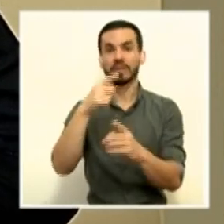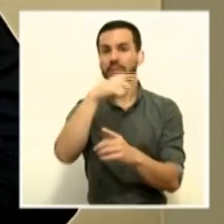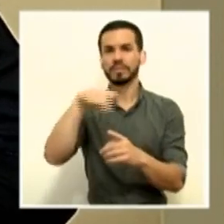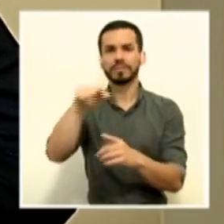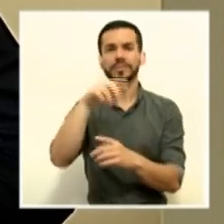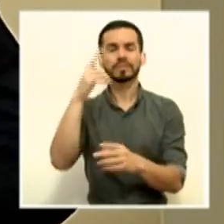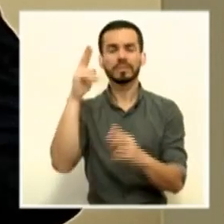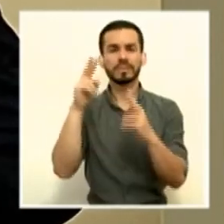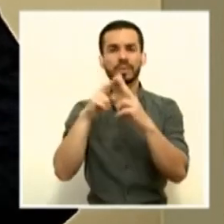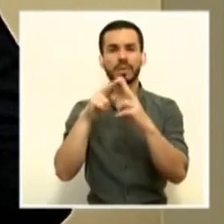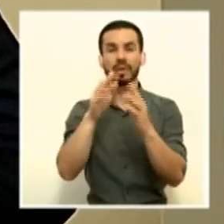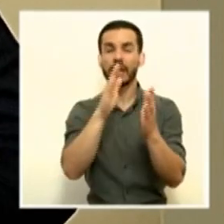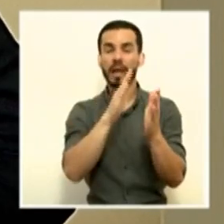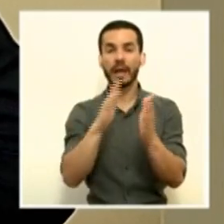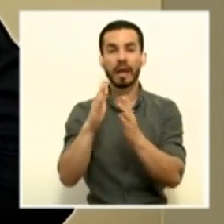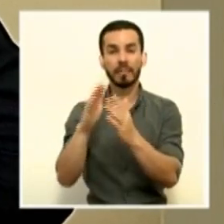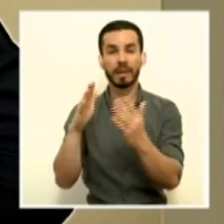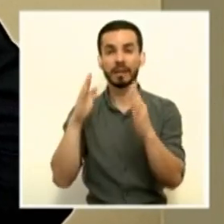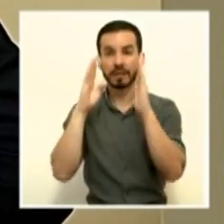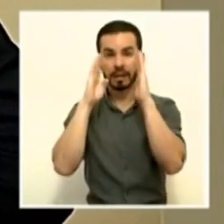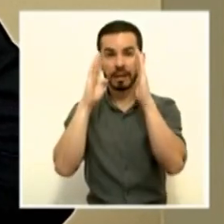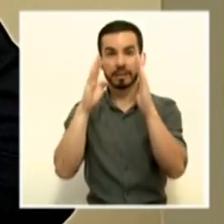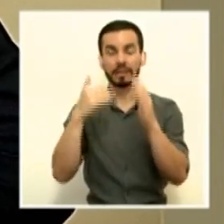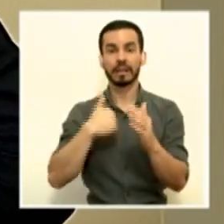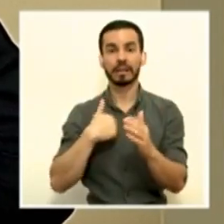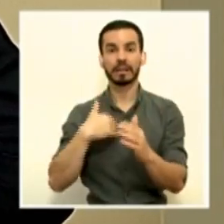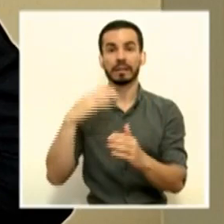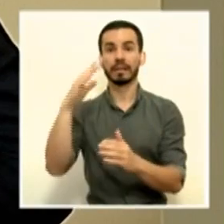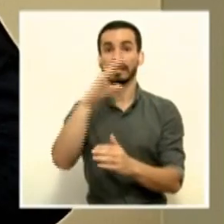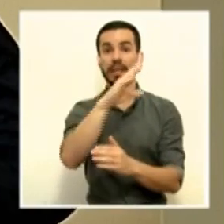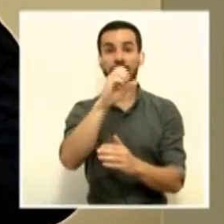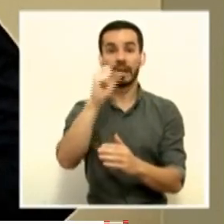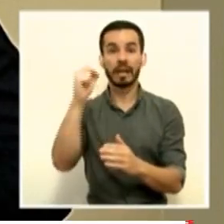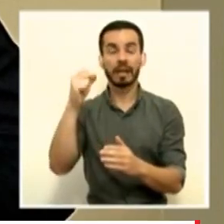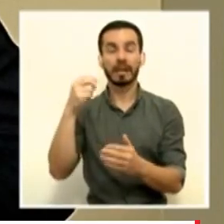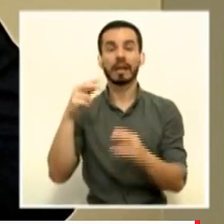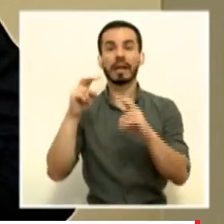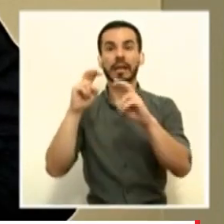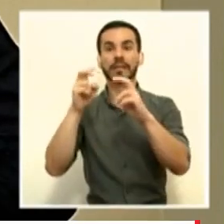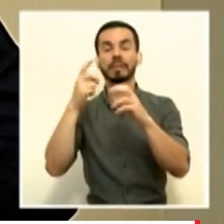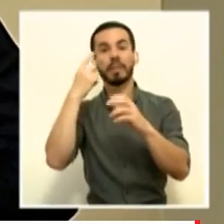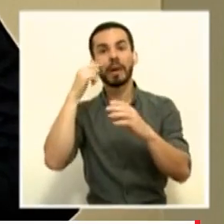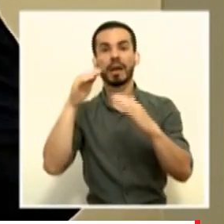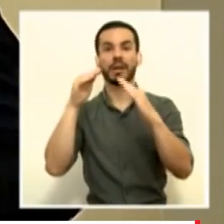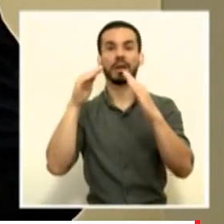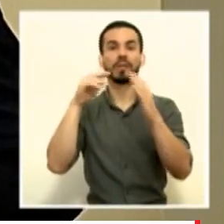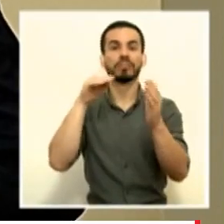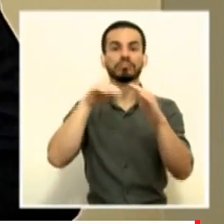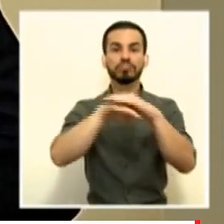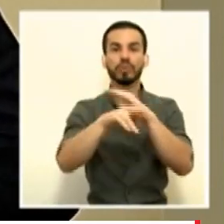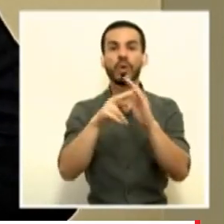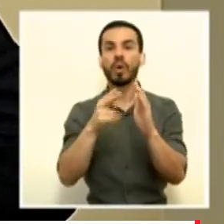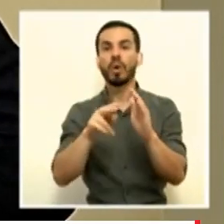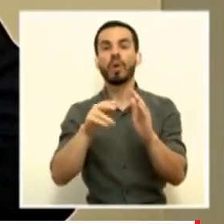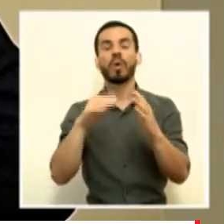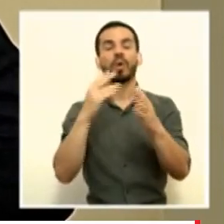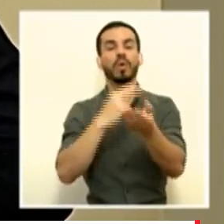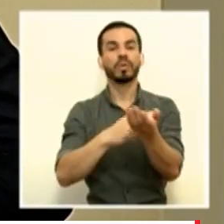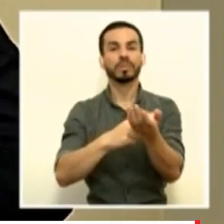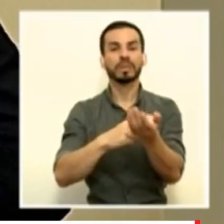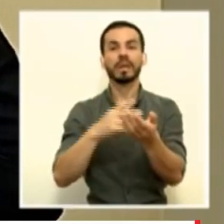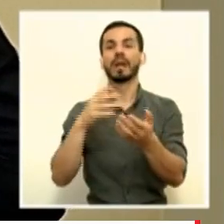Ustedes conocen que el plan de atención que tiene la Caja en materia de hospitalizaciones, de unidades de